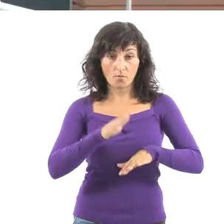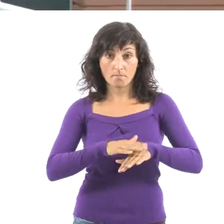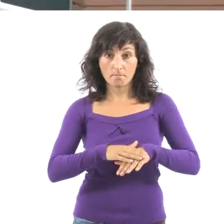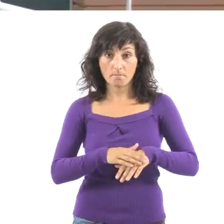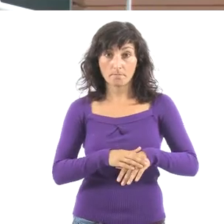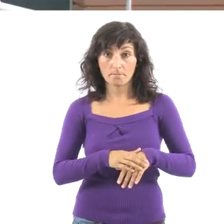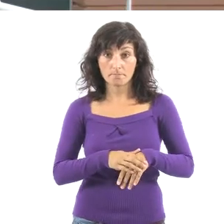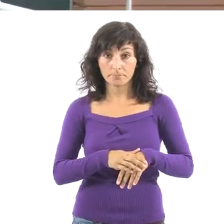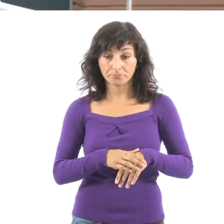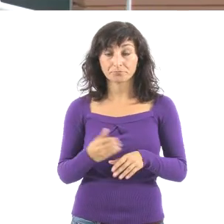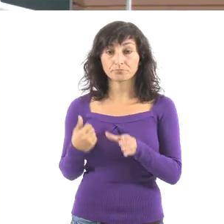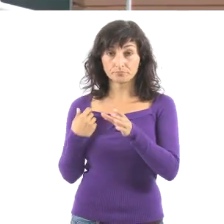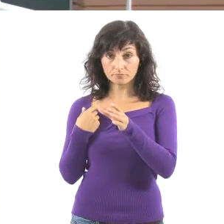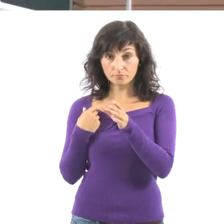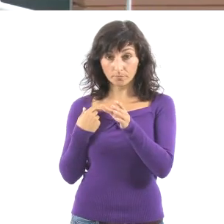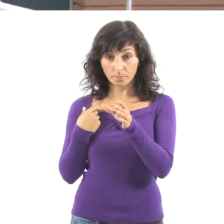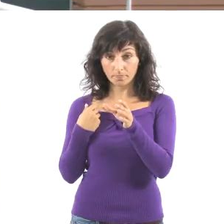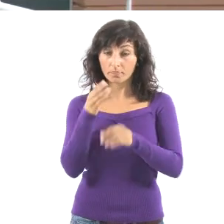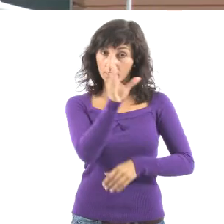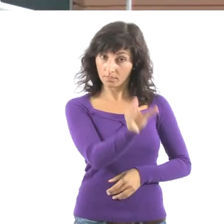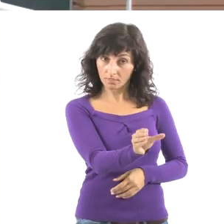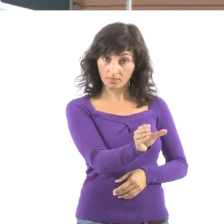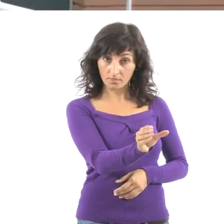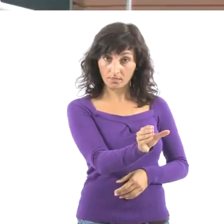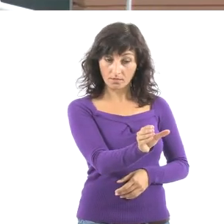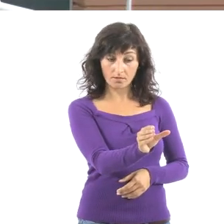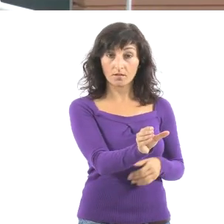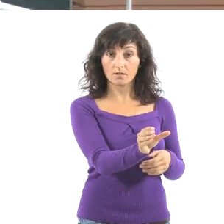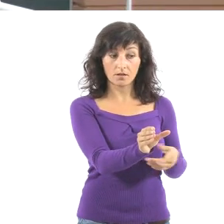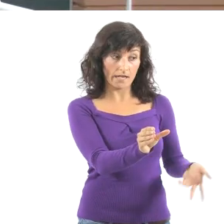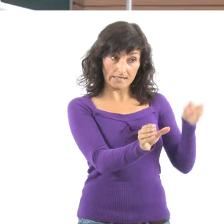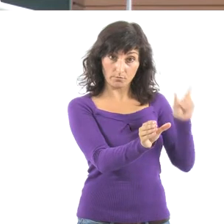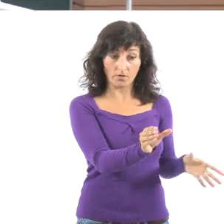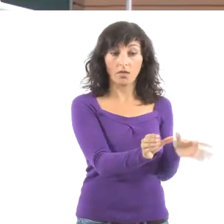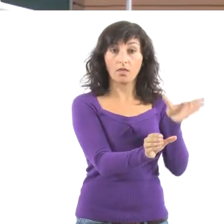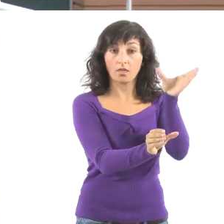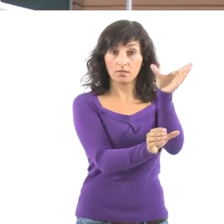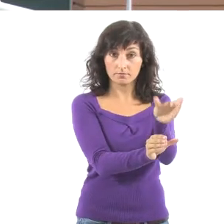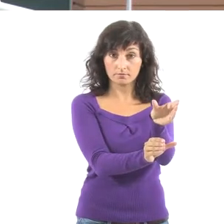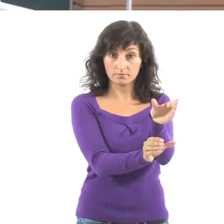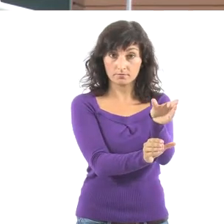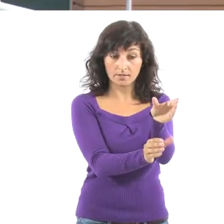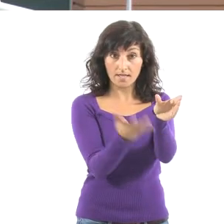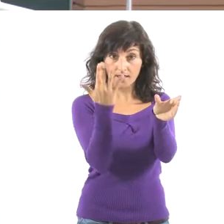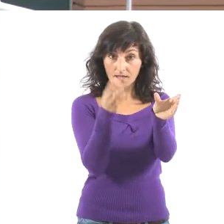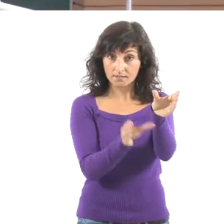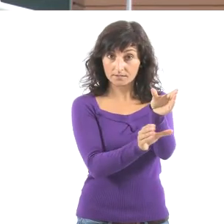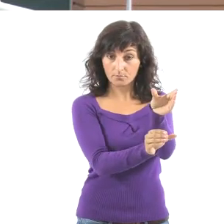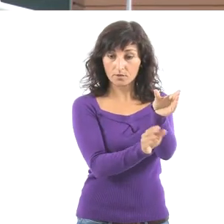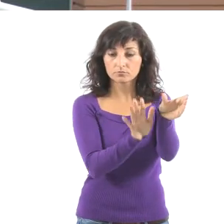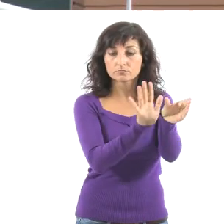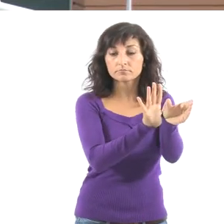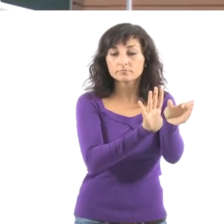brazo del guía. Con la mano en la que inicialmente iba sujeto, pasará por detrás del cuerpo del